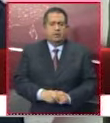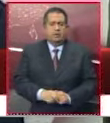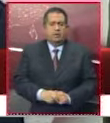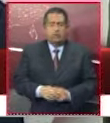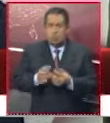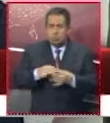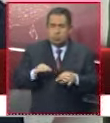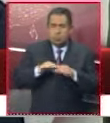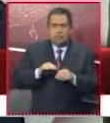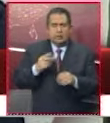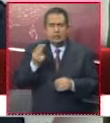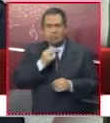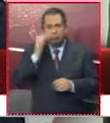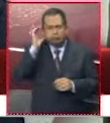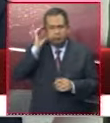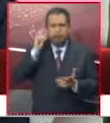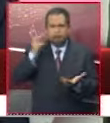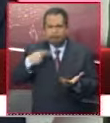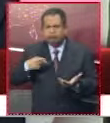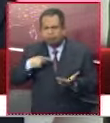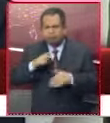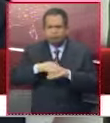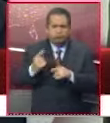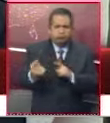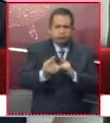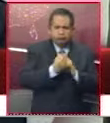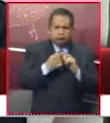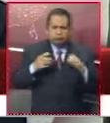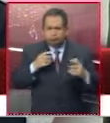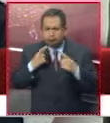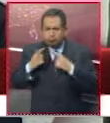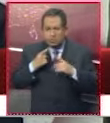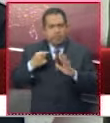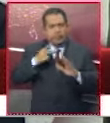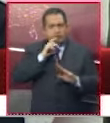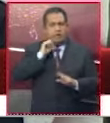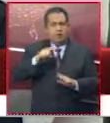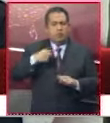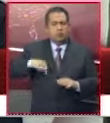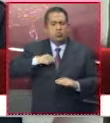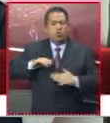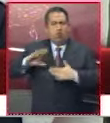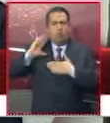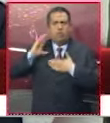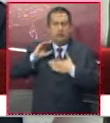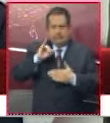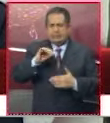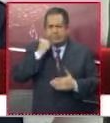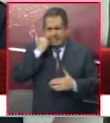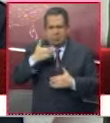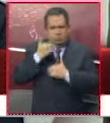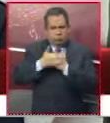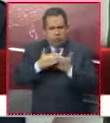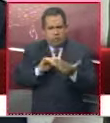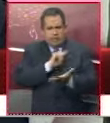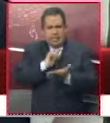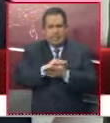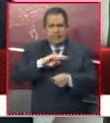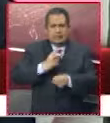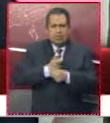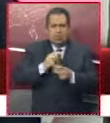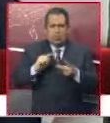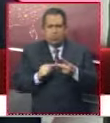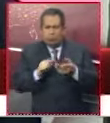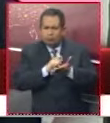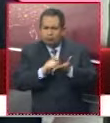necesitamos escuchar a mucha más gente, pero también es verdad que hay un compromiso de sacar adelante estas leyes secundarias, que así lo